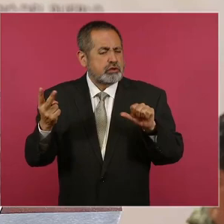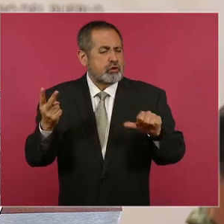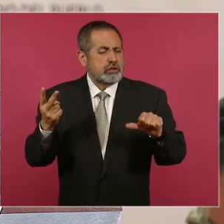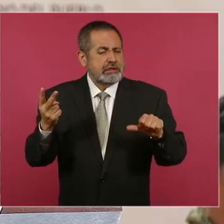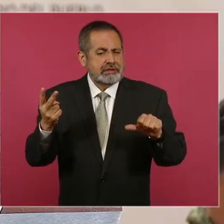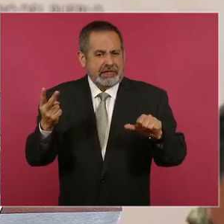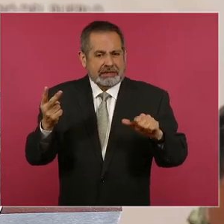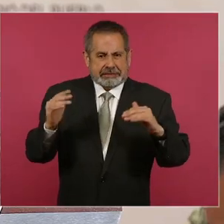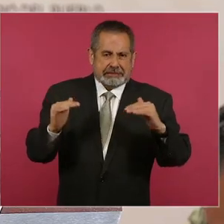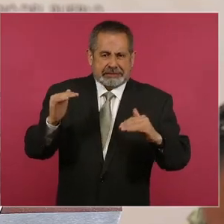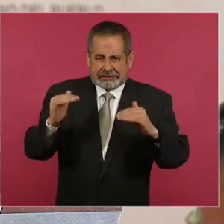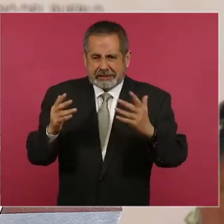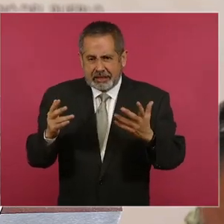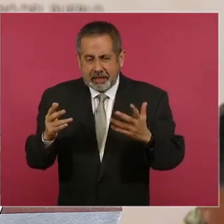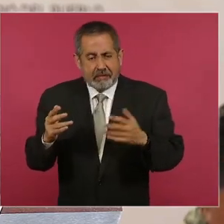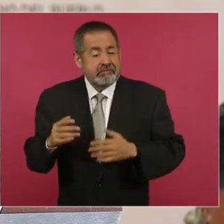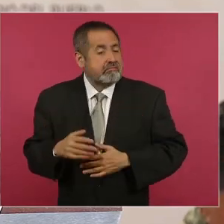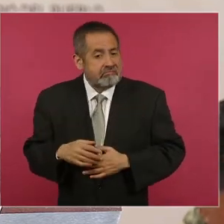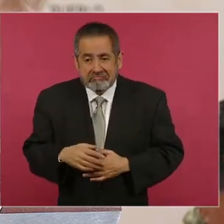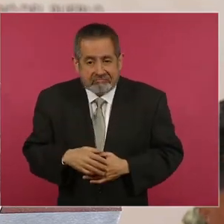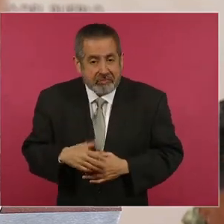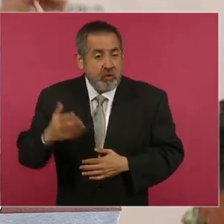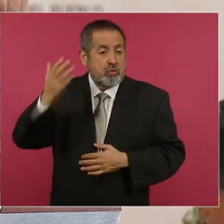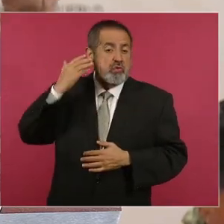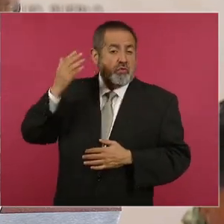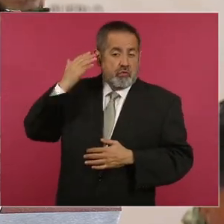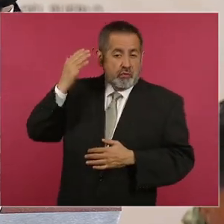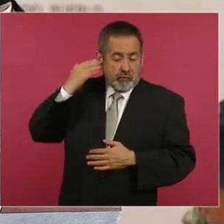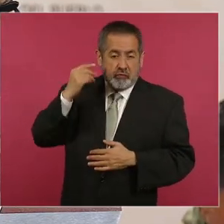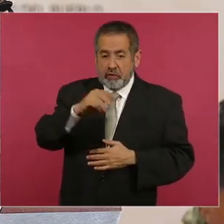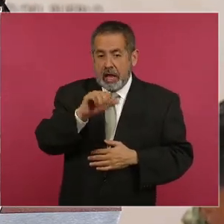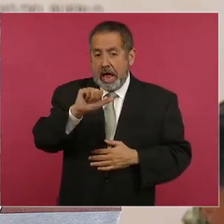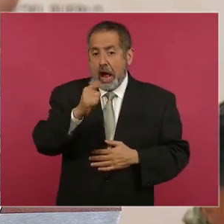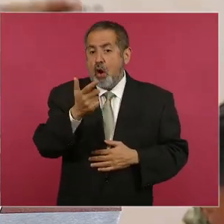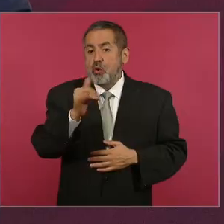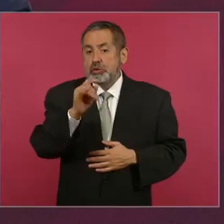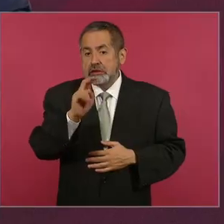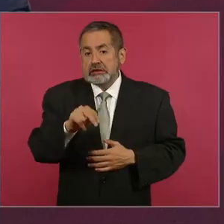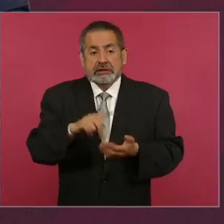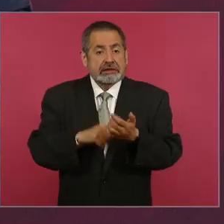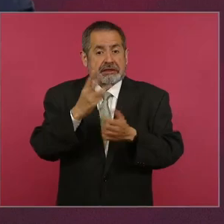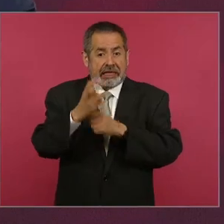Pero imagínense que con Cárcens, 3 años consecutivos,